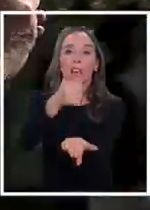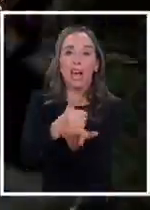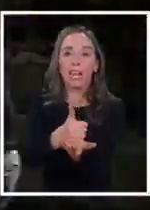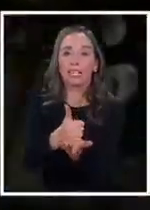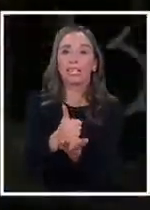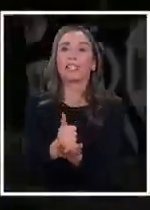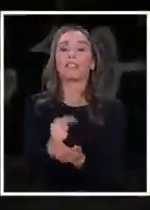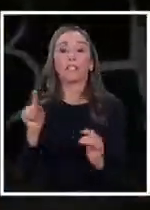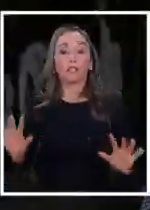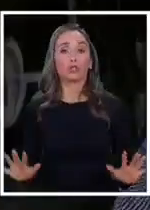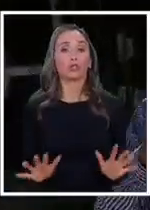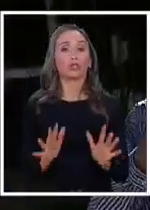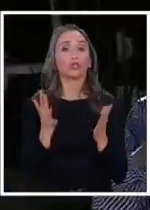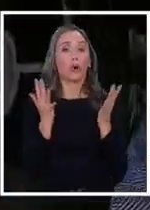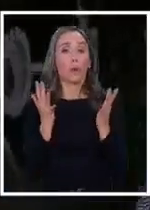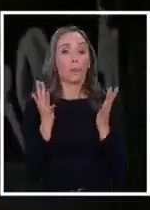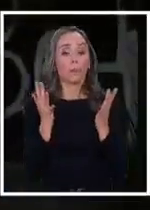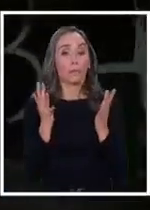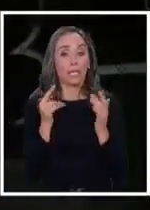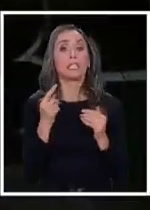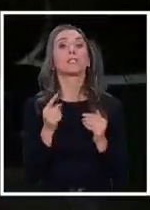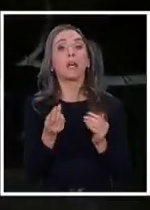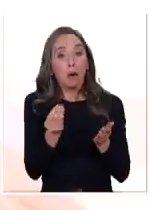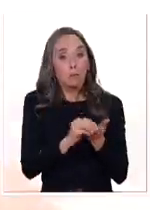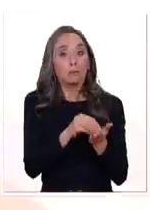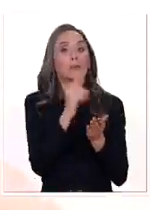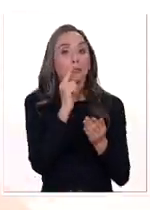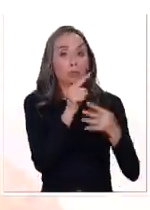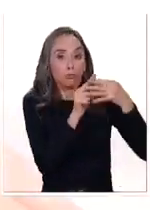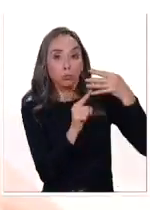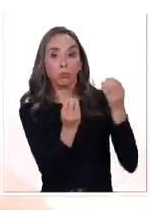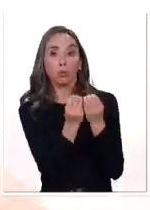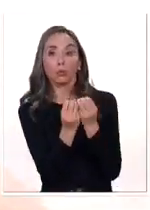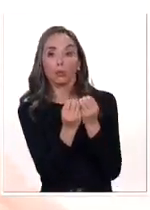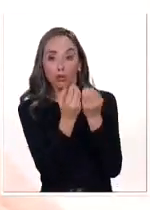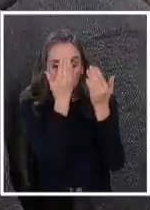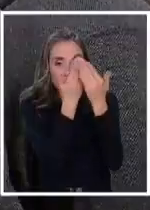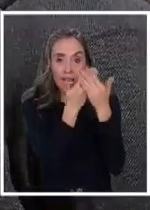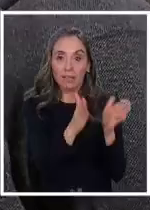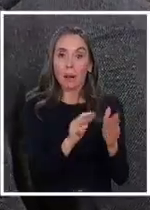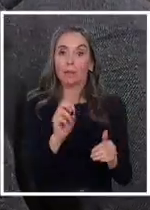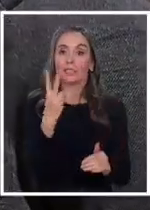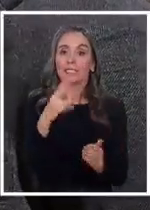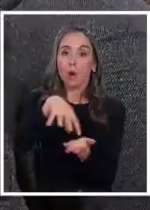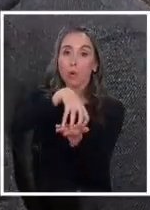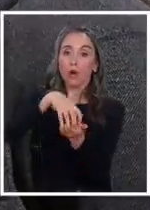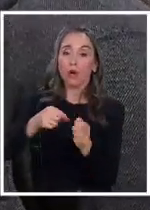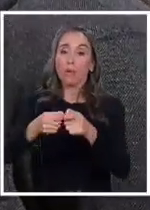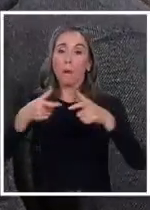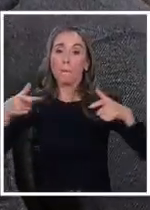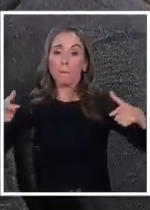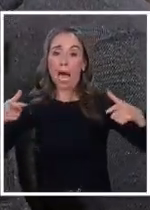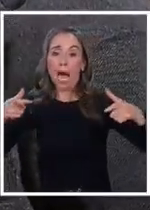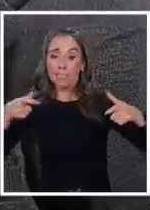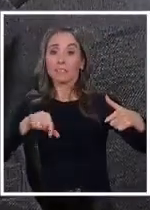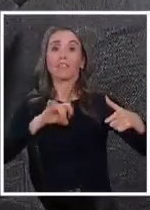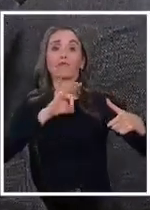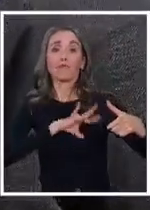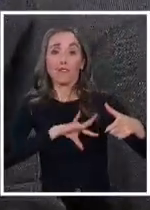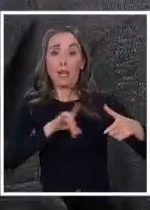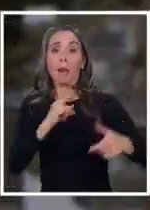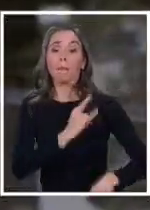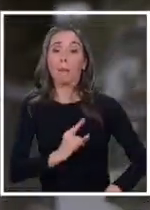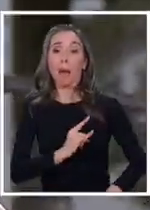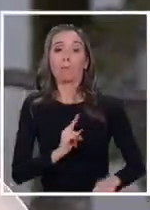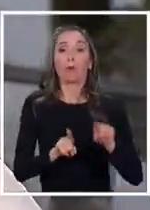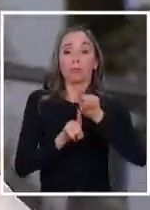Fue una de las sorpresas, una más del Frente Amplio. Ahora, en la segunda comuna más grande del país, ganó por una amplia mayoría de